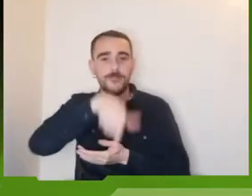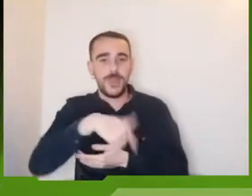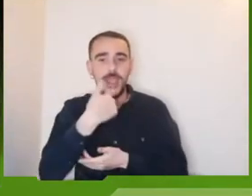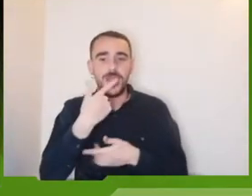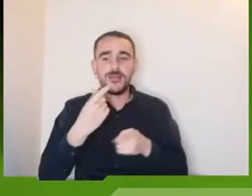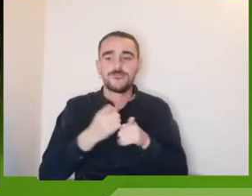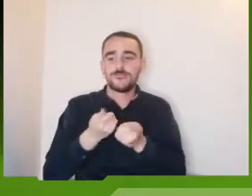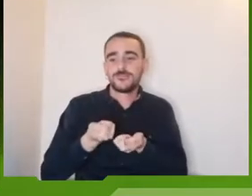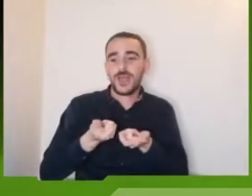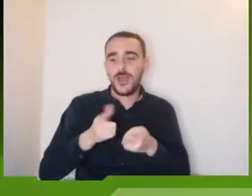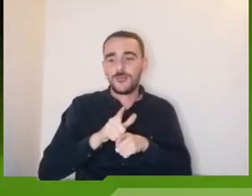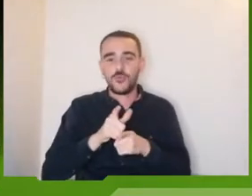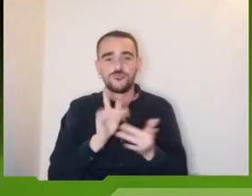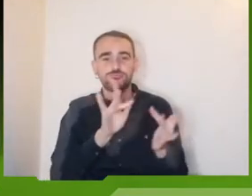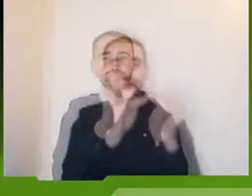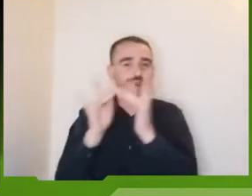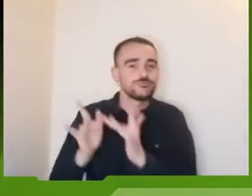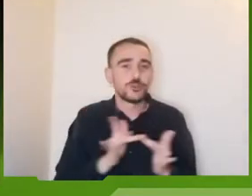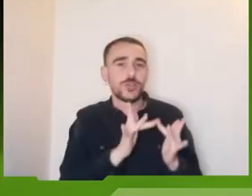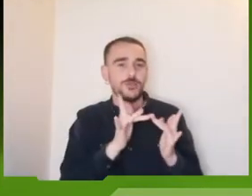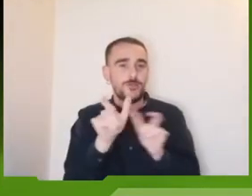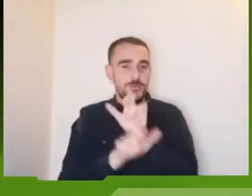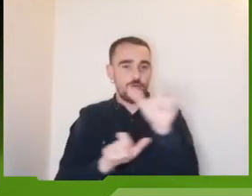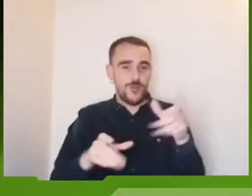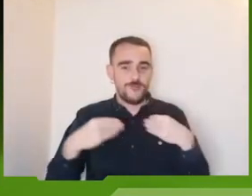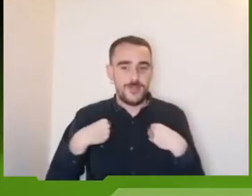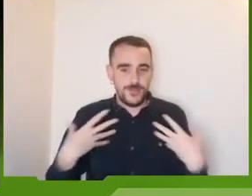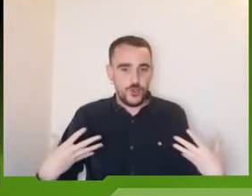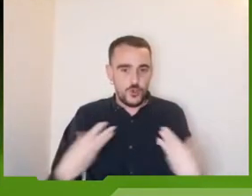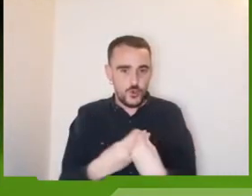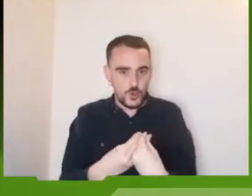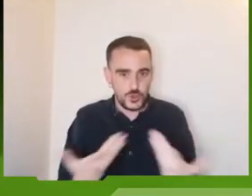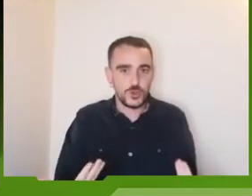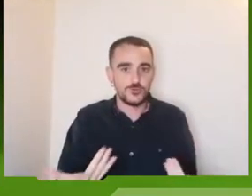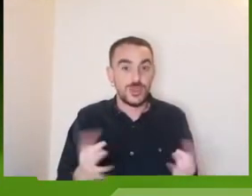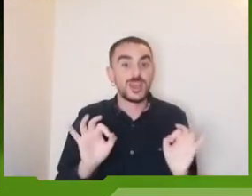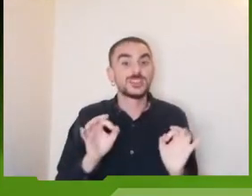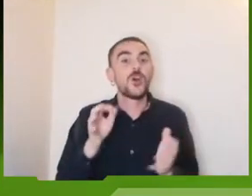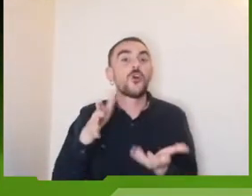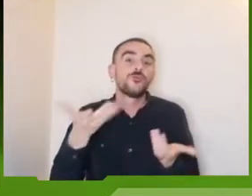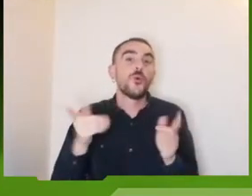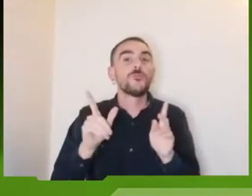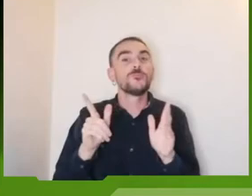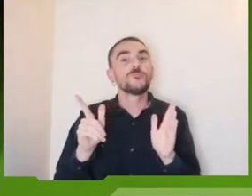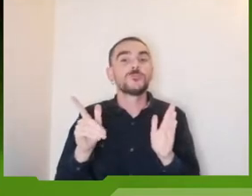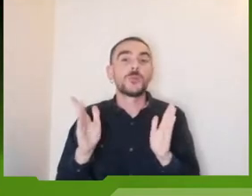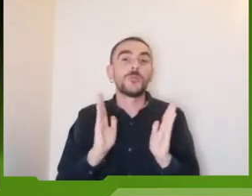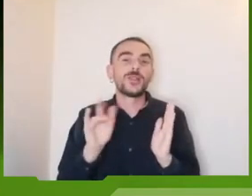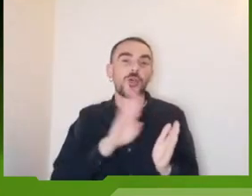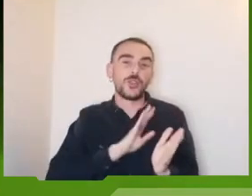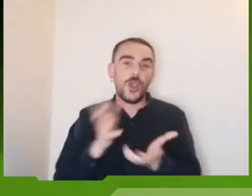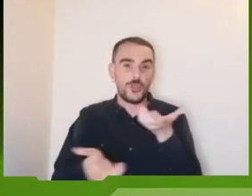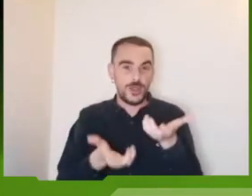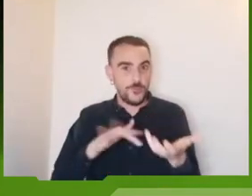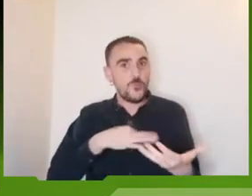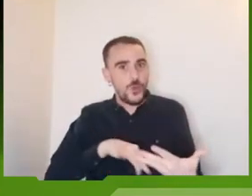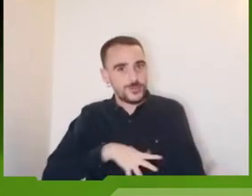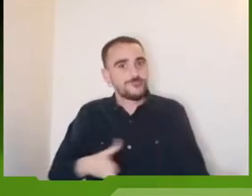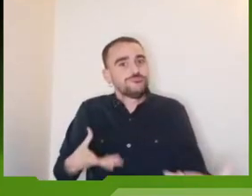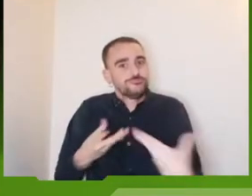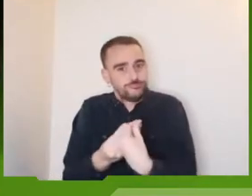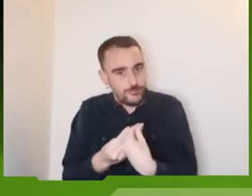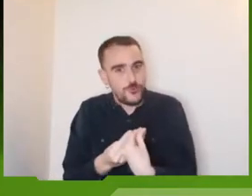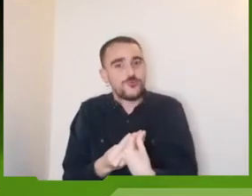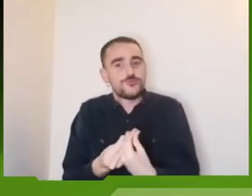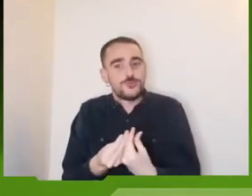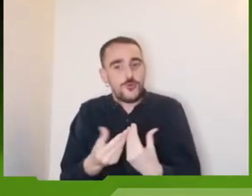vives. Que es un total. momento de cocinar que puede ser conjunto. Sí, Sí, aparte, esta receta es